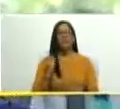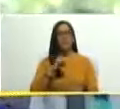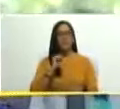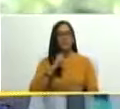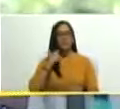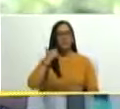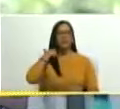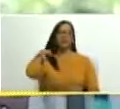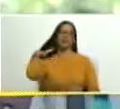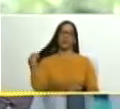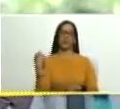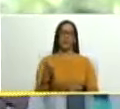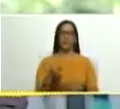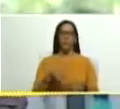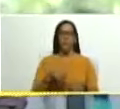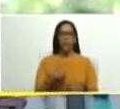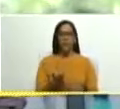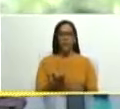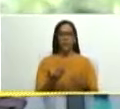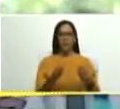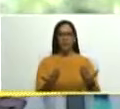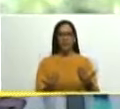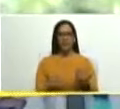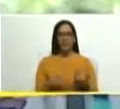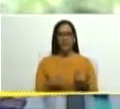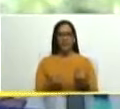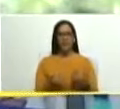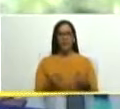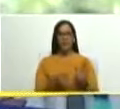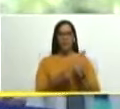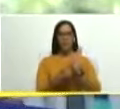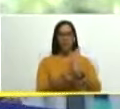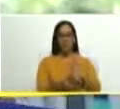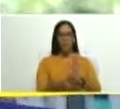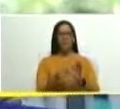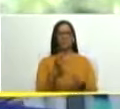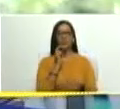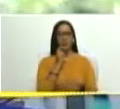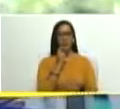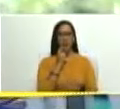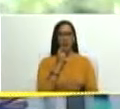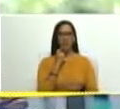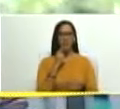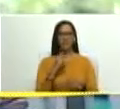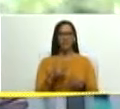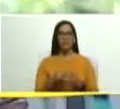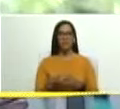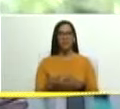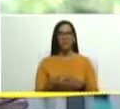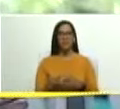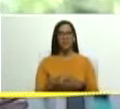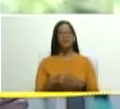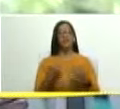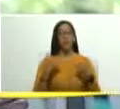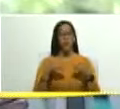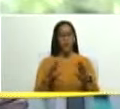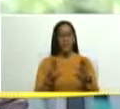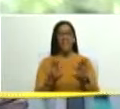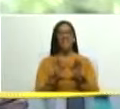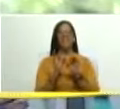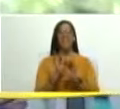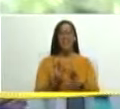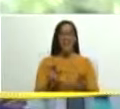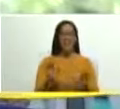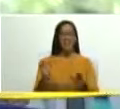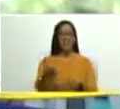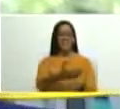le trajimos, tuvimos la oportunidad de traerle una muestra de chocolates de lo que dejaron, lo le